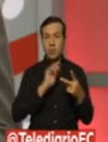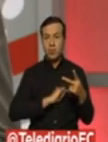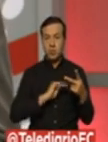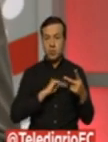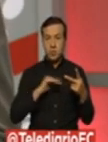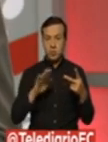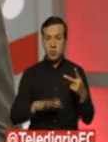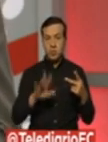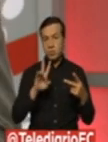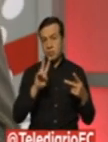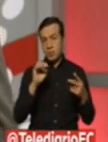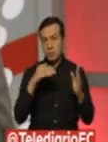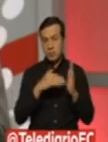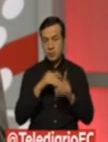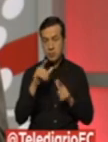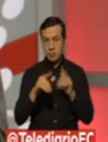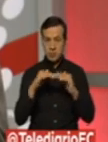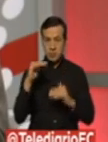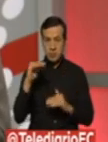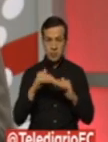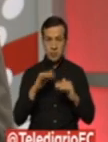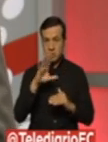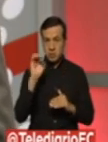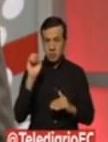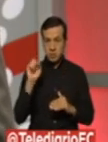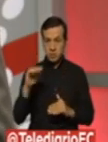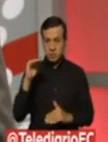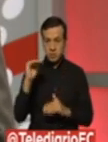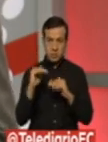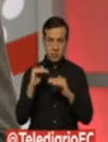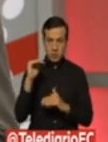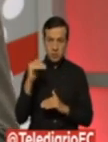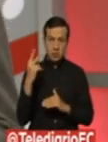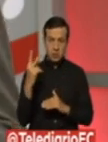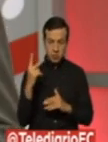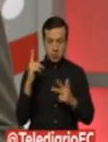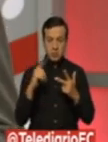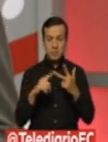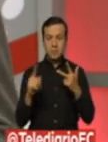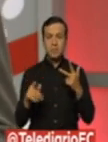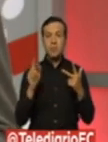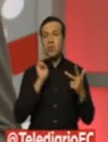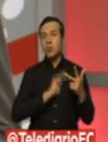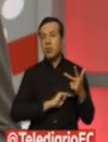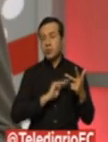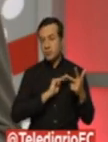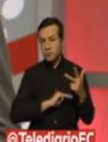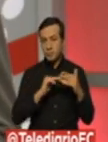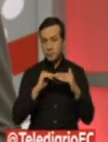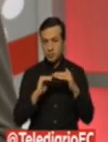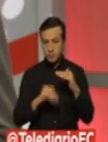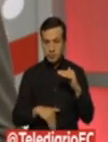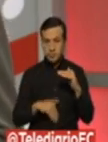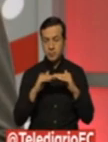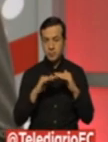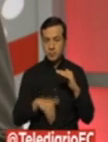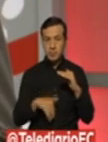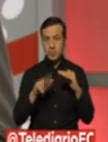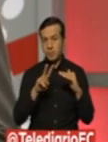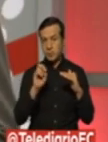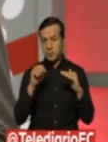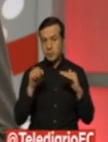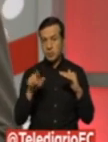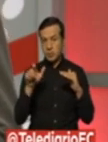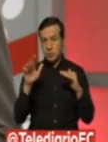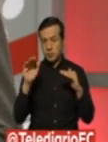que están entre los 20.000 habitantes y los 500 mil habitantes asimismo 2 y para municipios con poblaciones inferiores a los